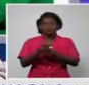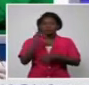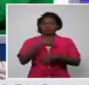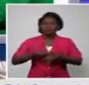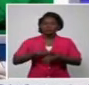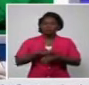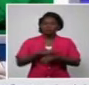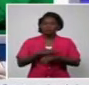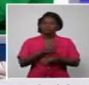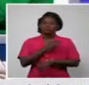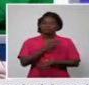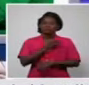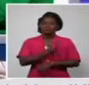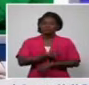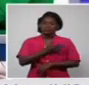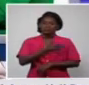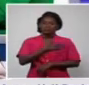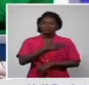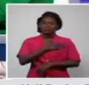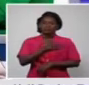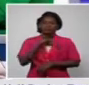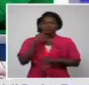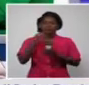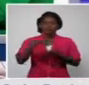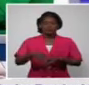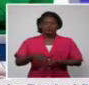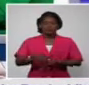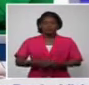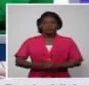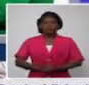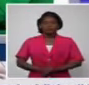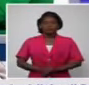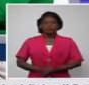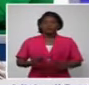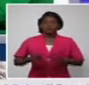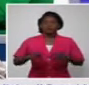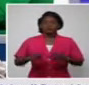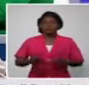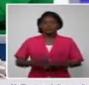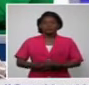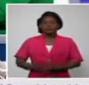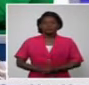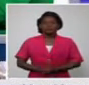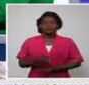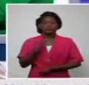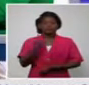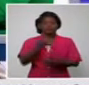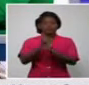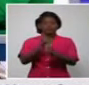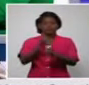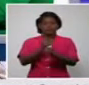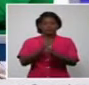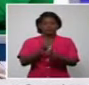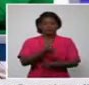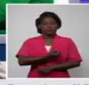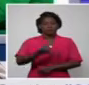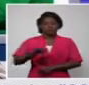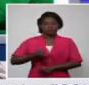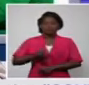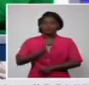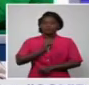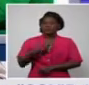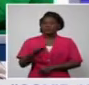mucho estos fallecimientos, y reitero, se trabaja mucho para